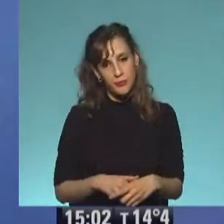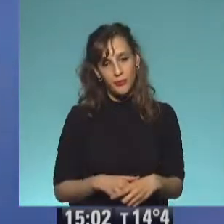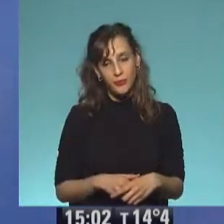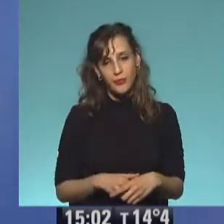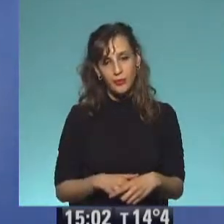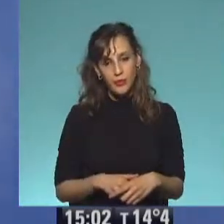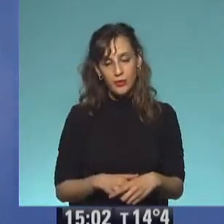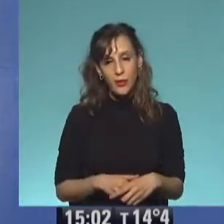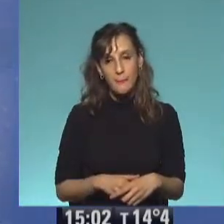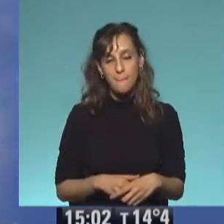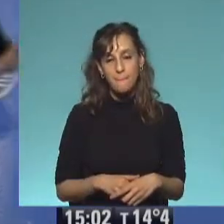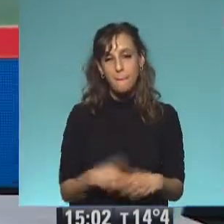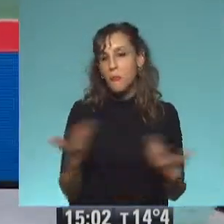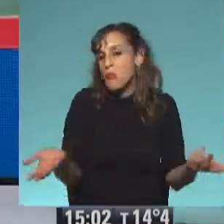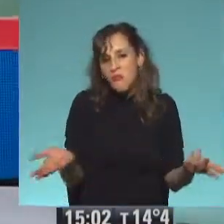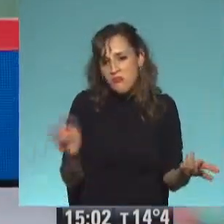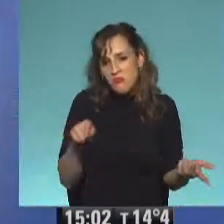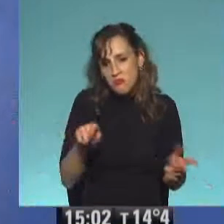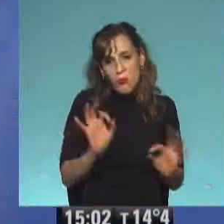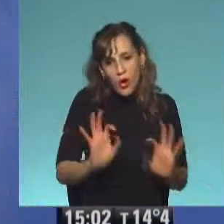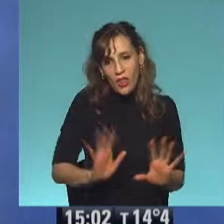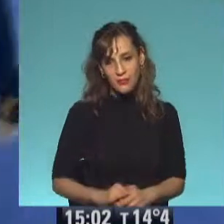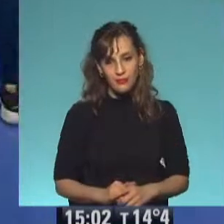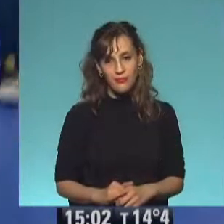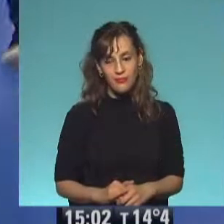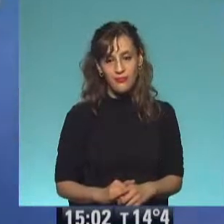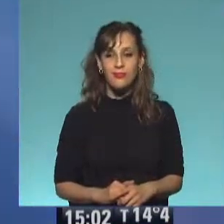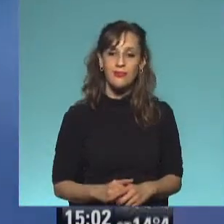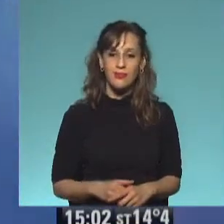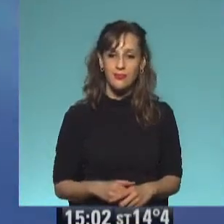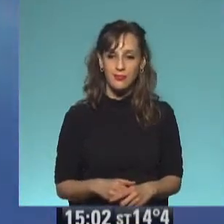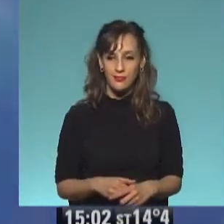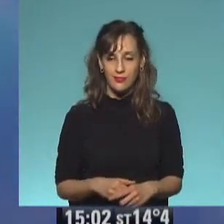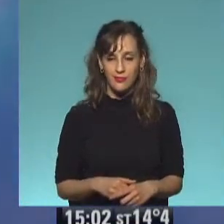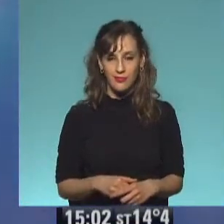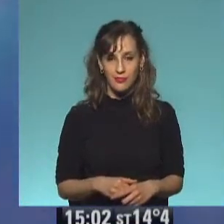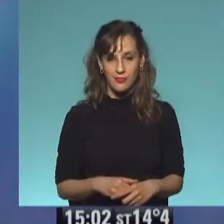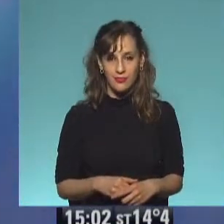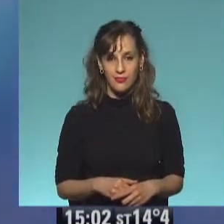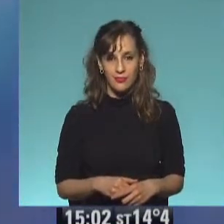bueno no sé algo así a esto está buenísima